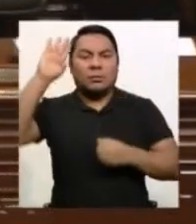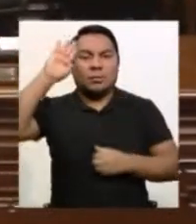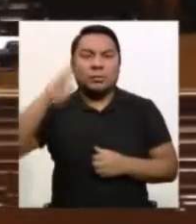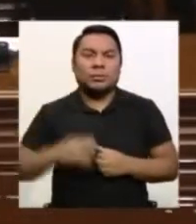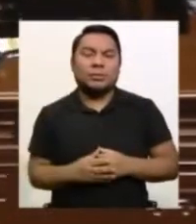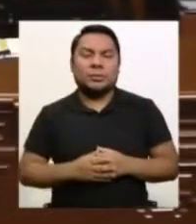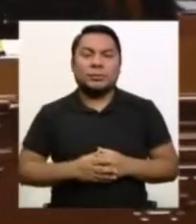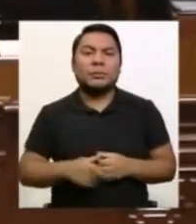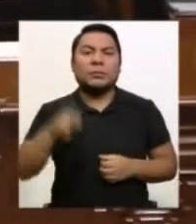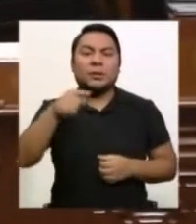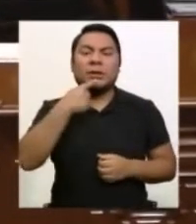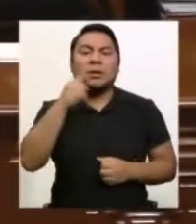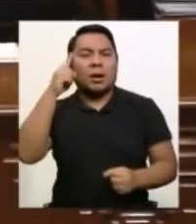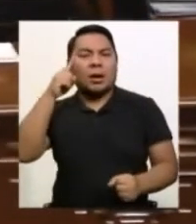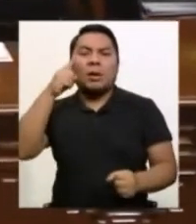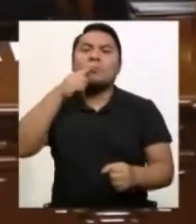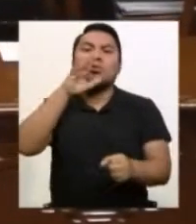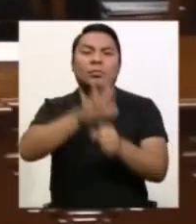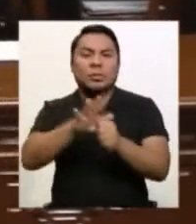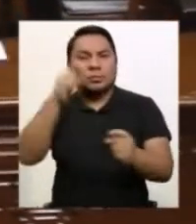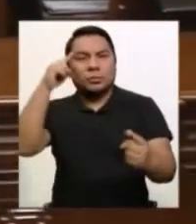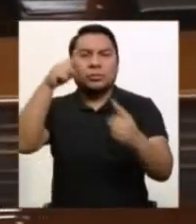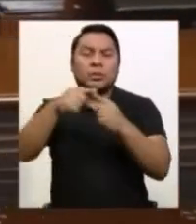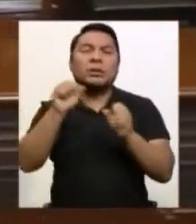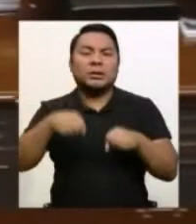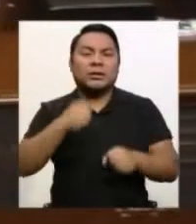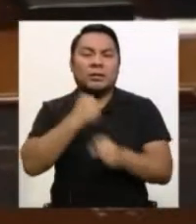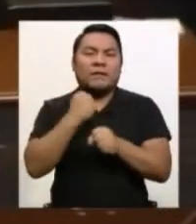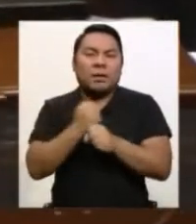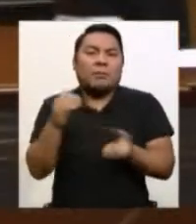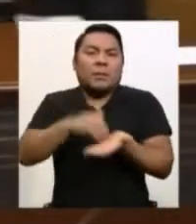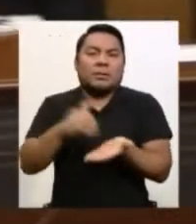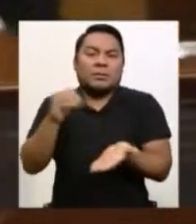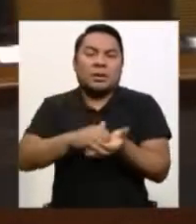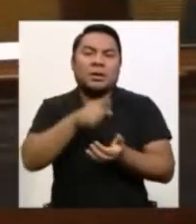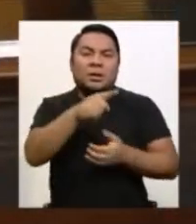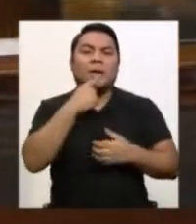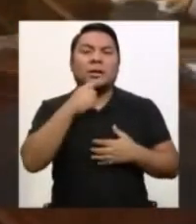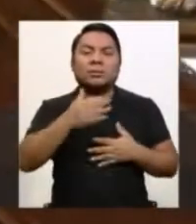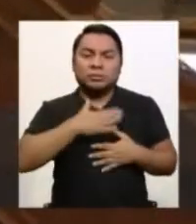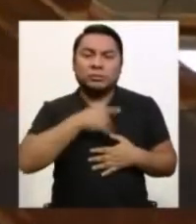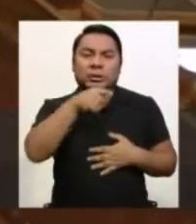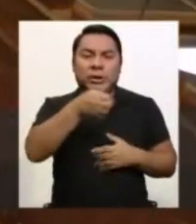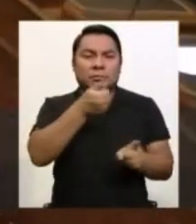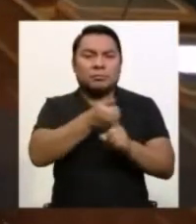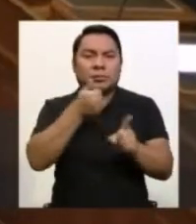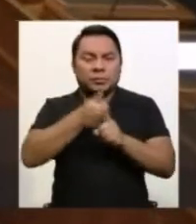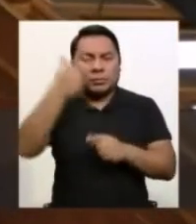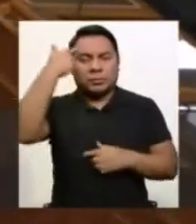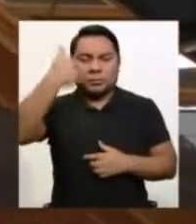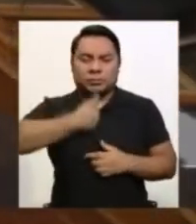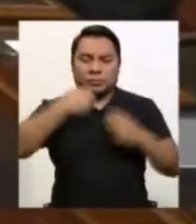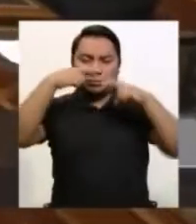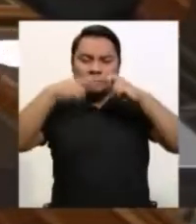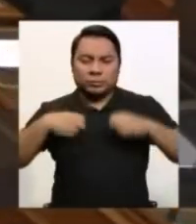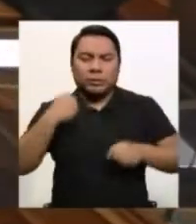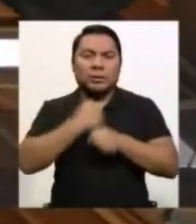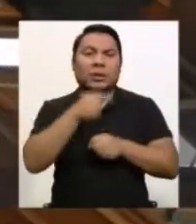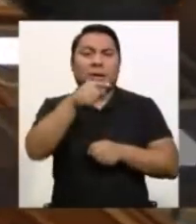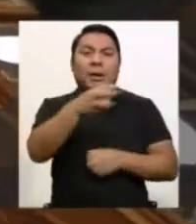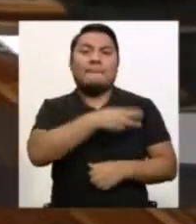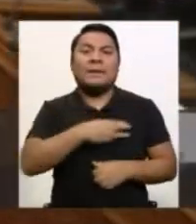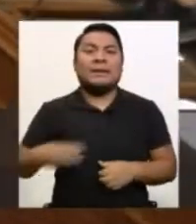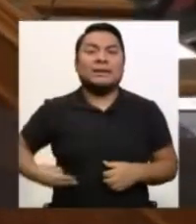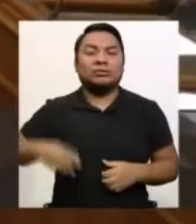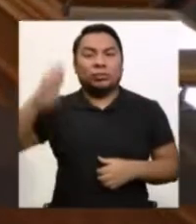Con el firme propósito de trabajar más, sin triunfalismos y asumiendo una postura autocrítica, el ministro del Interior, Carlos Bas Hombrío, culminó